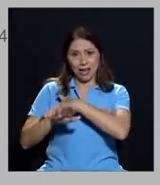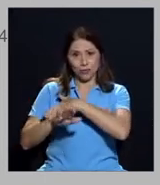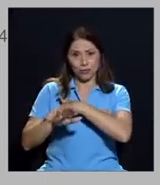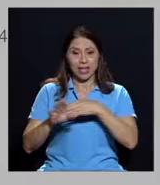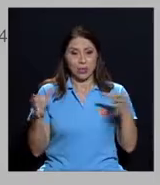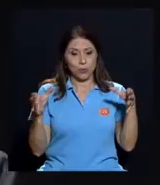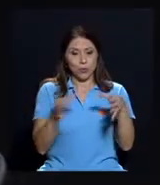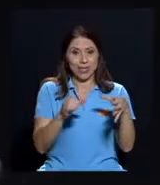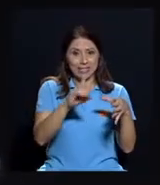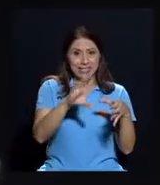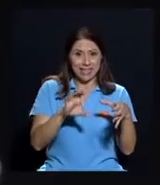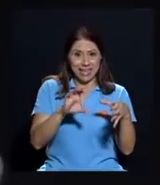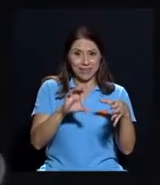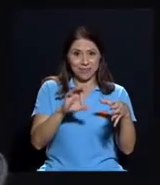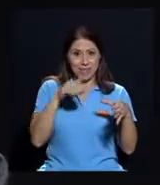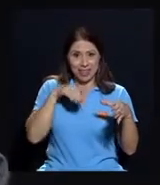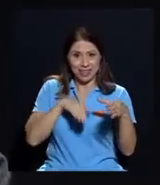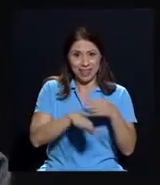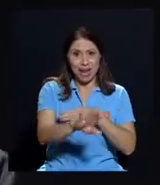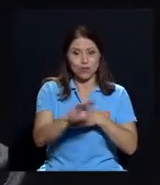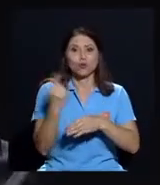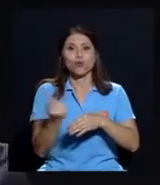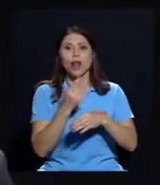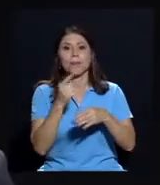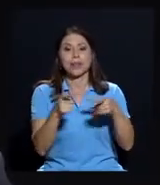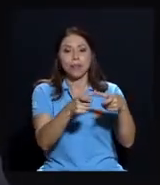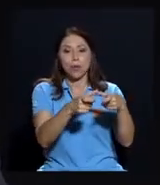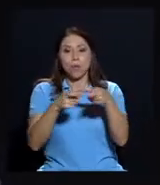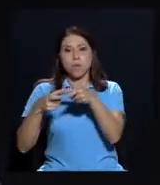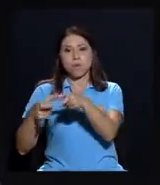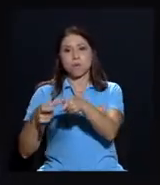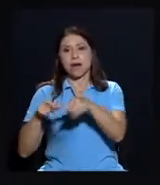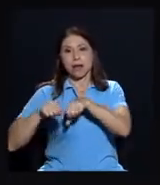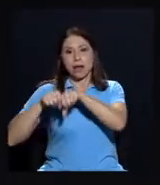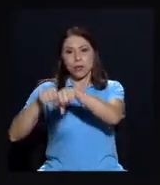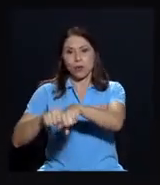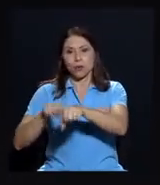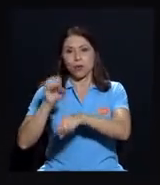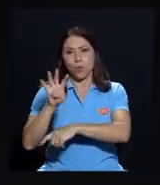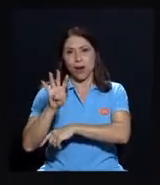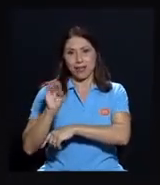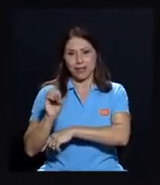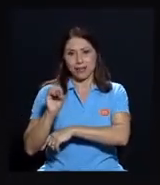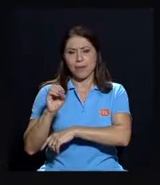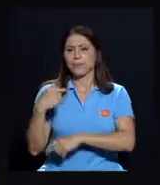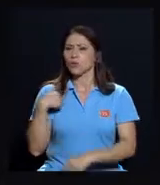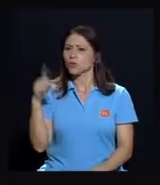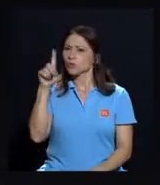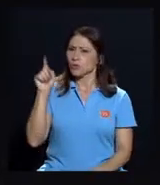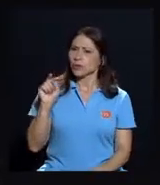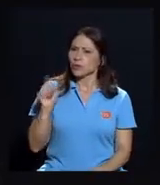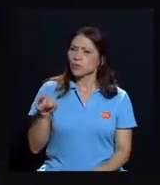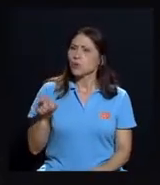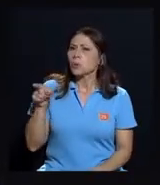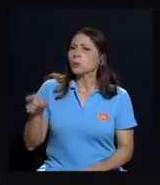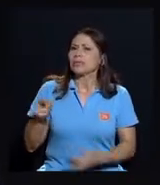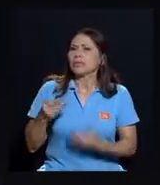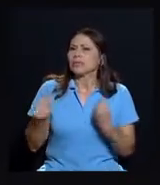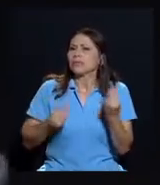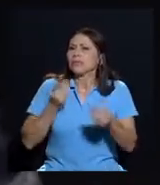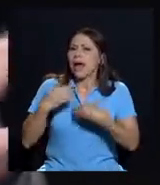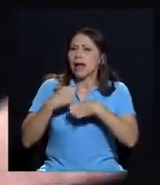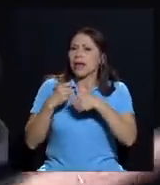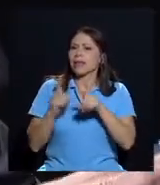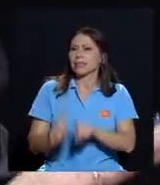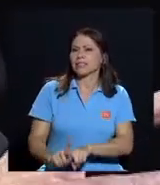primer grado sólo se grabaron como 40 la pregunta que yo tengo don carlos es cara usted distinto